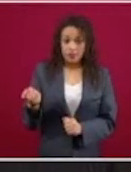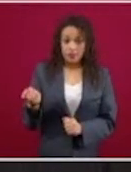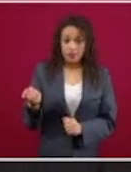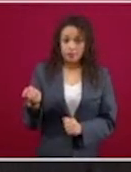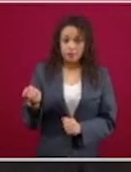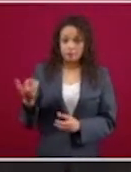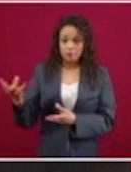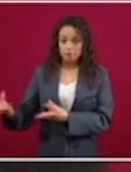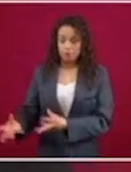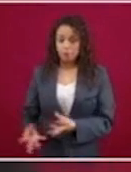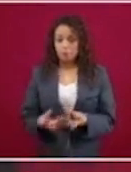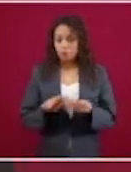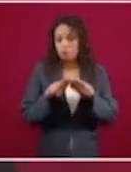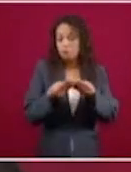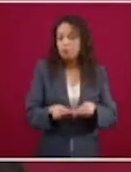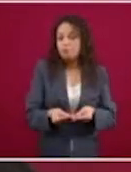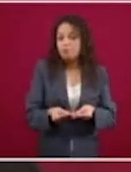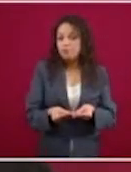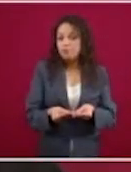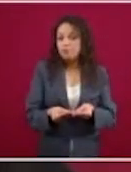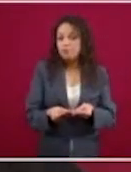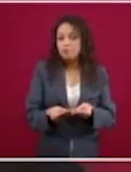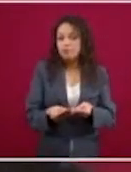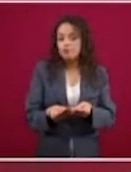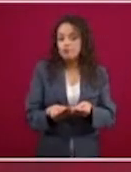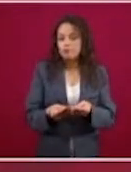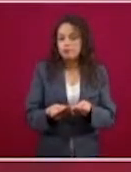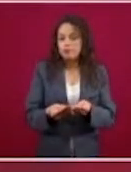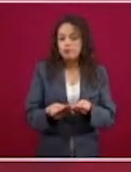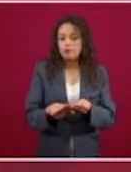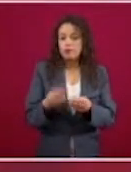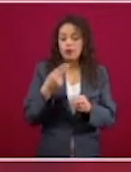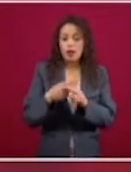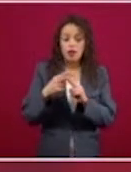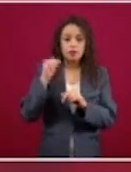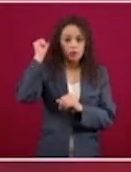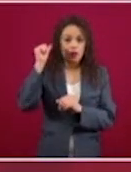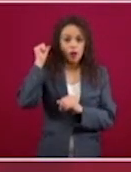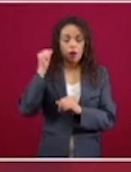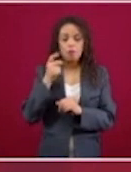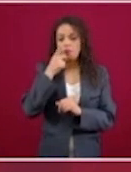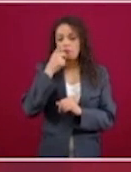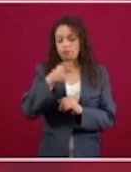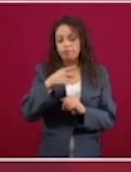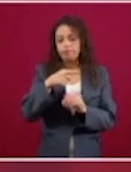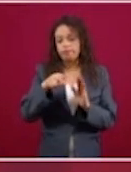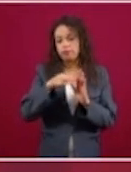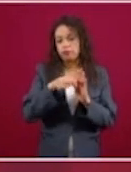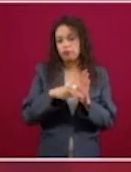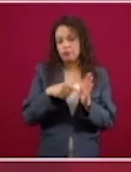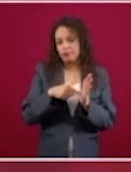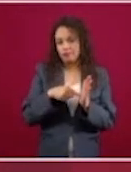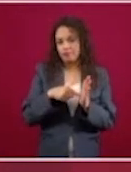lo entregan, de acuerdo a la norma, hasta abril del año próximo,